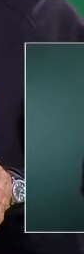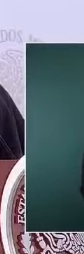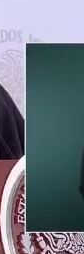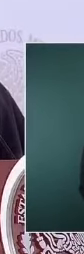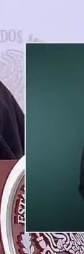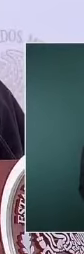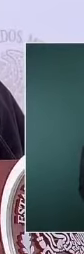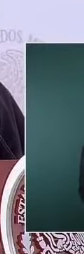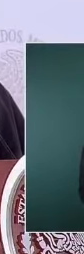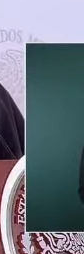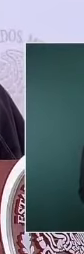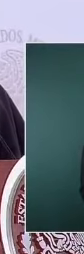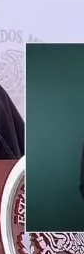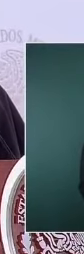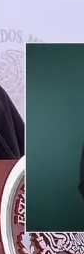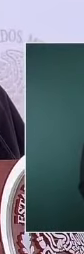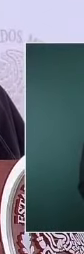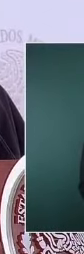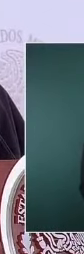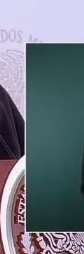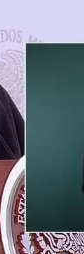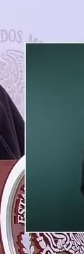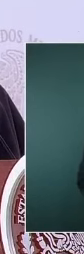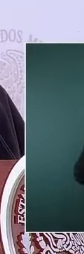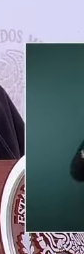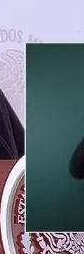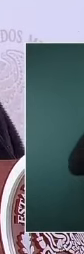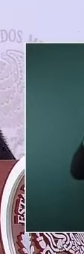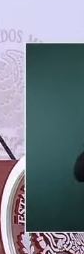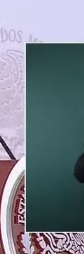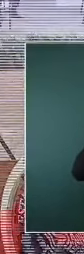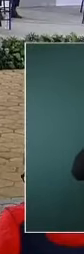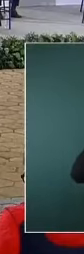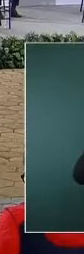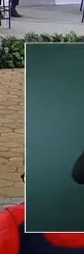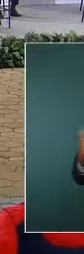Está difícil, ¿verdad?, que se consiga ahora.